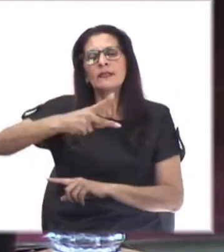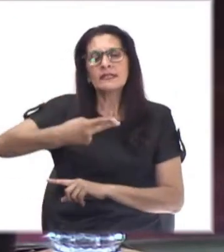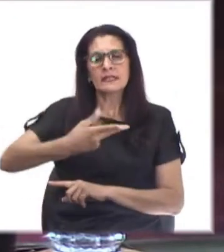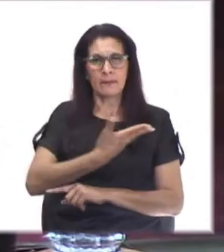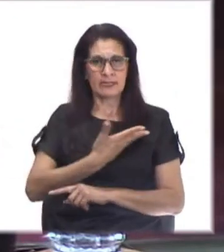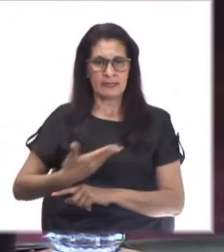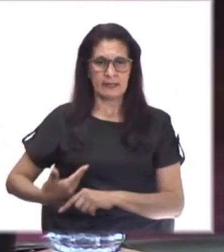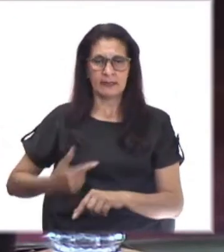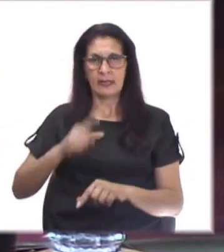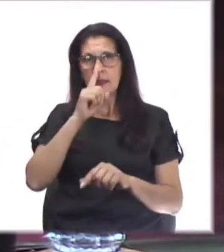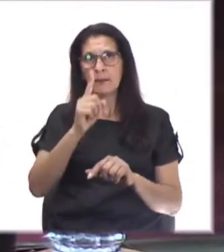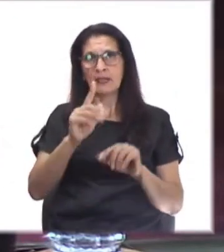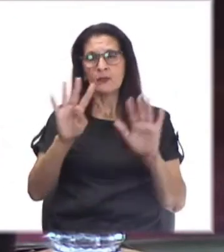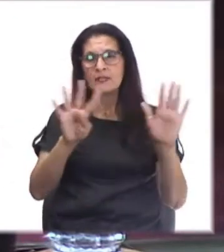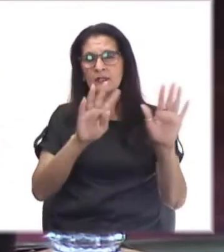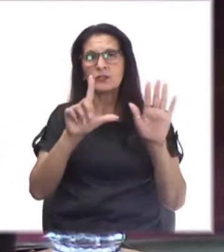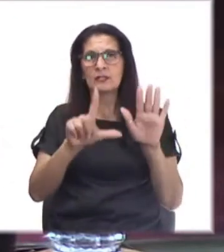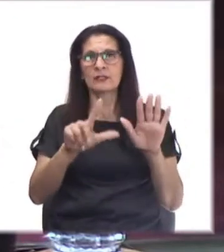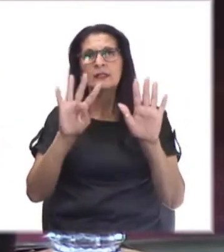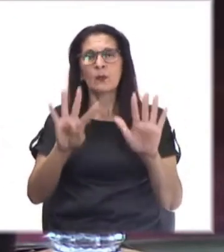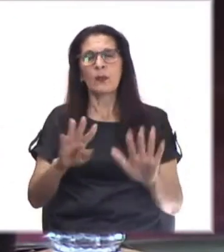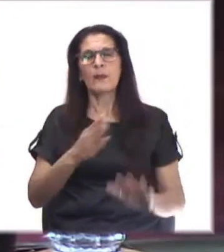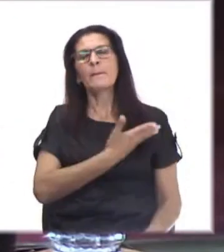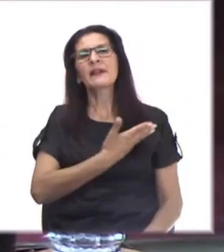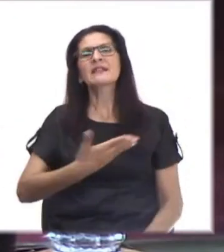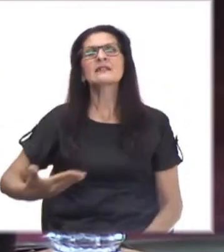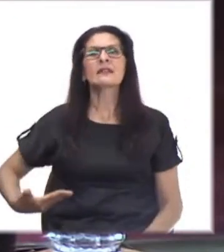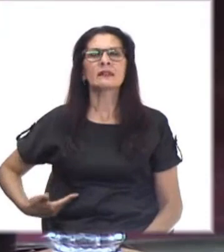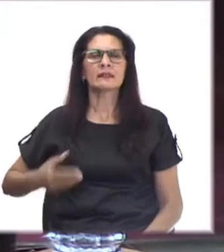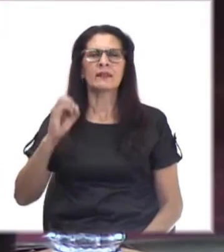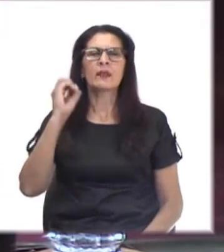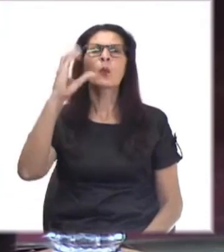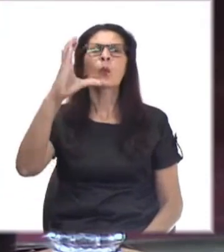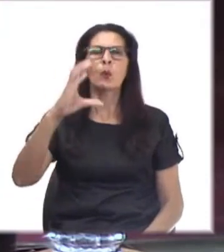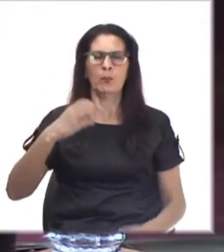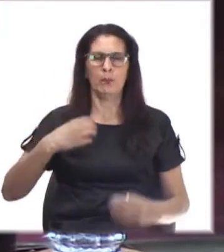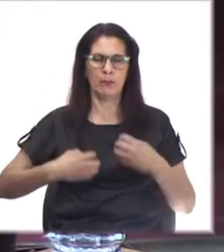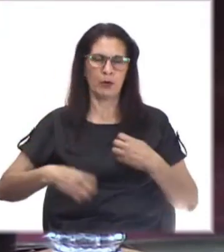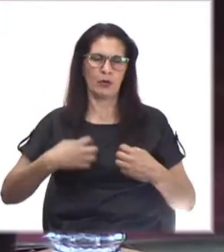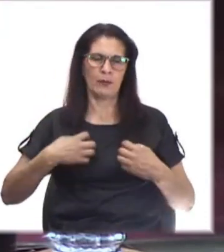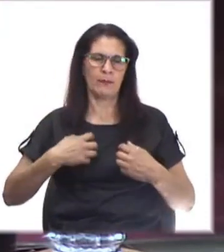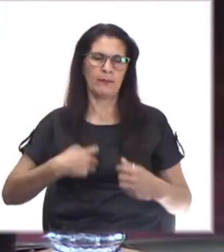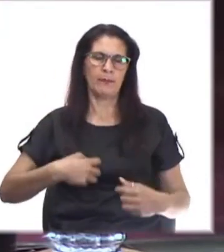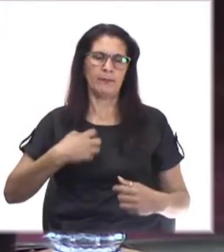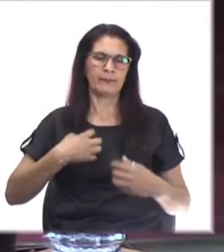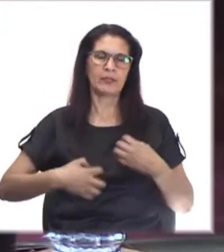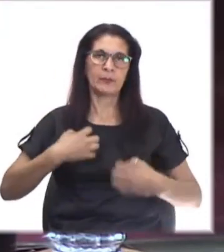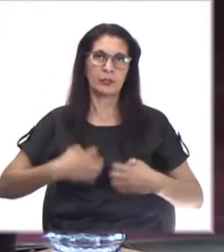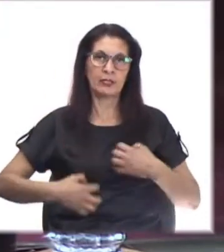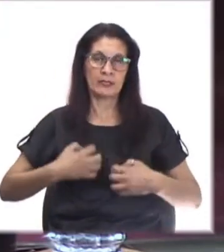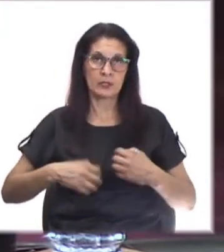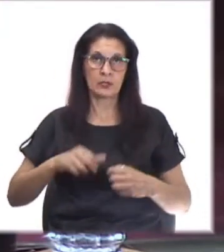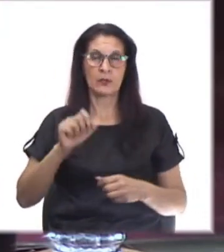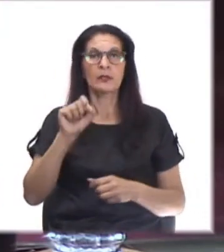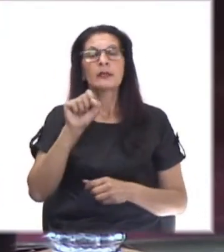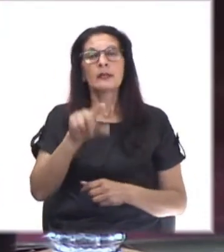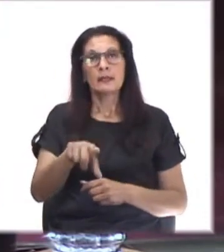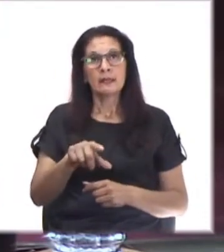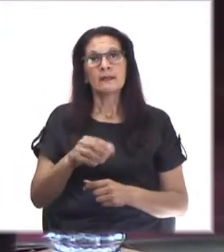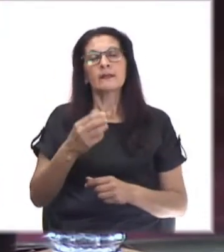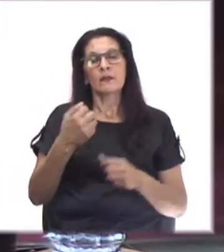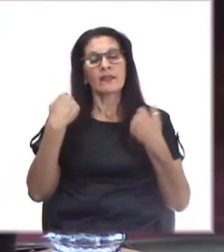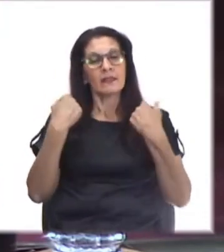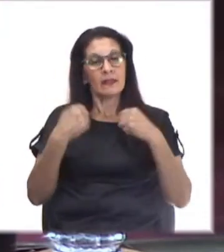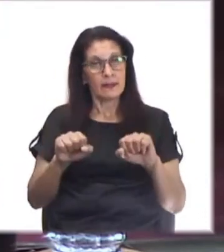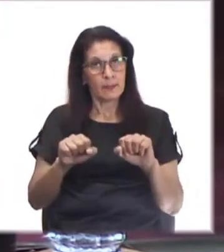en 1979 presidente del Club Progreso, igual que su abuelo. De su legado, amén de los lauros